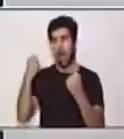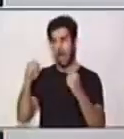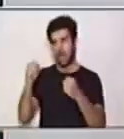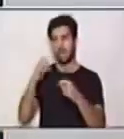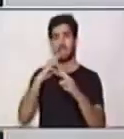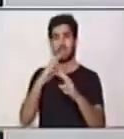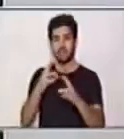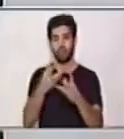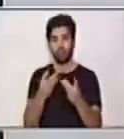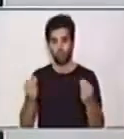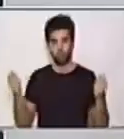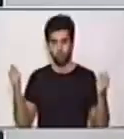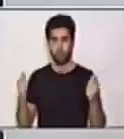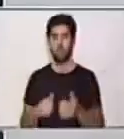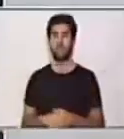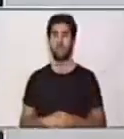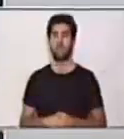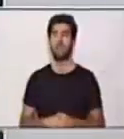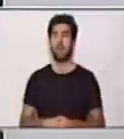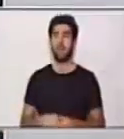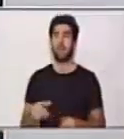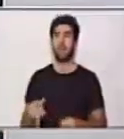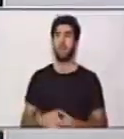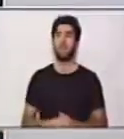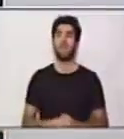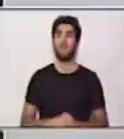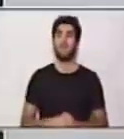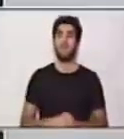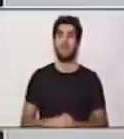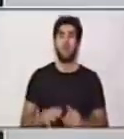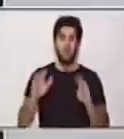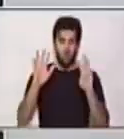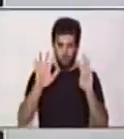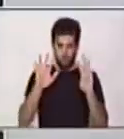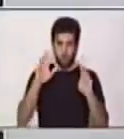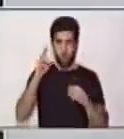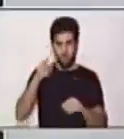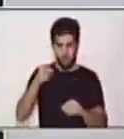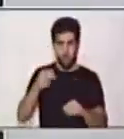aritméticas. Este 8 lo copiamos.